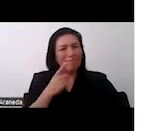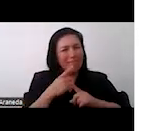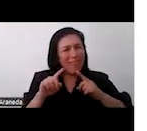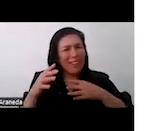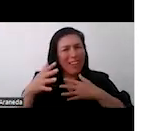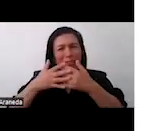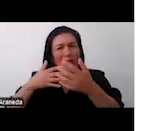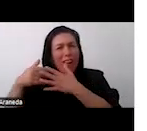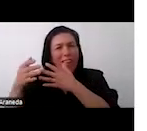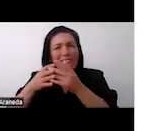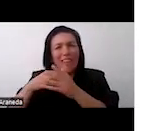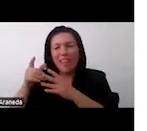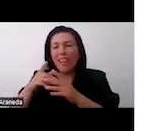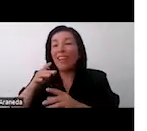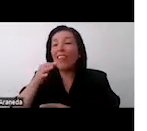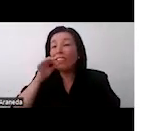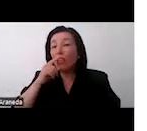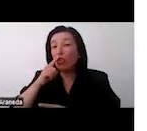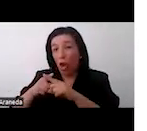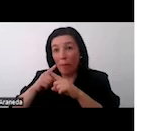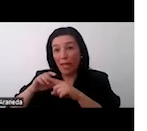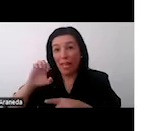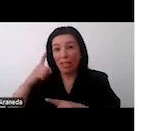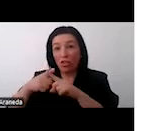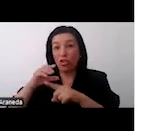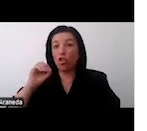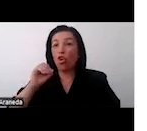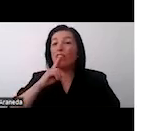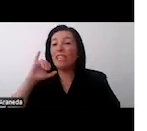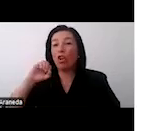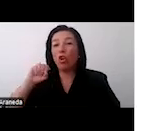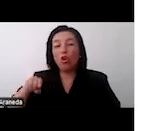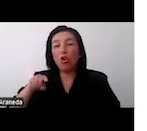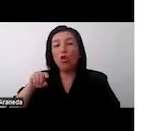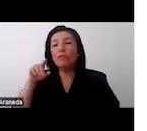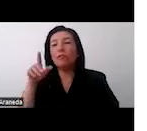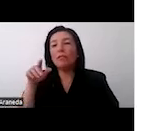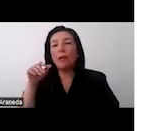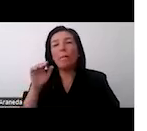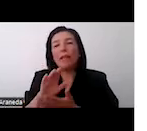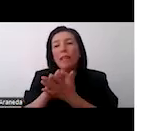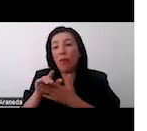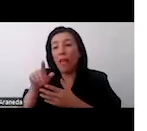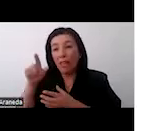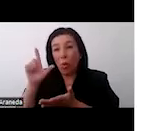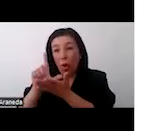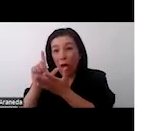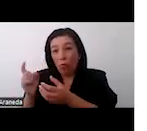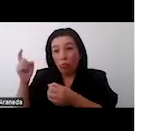exótico, o en la biología en realidad, se le dice exótico a algo que no pertenece al lugar y que ha sido traído